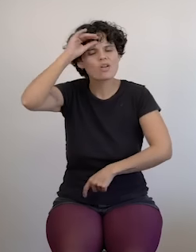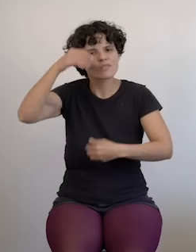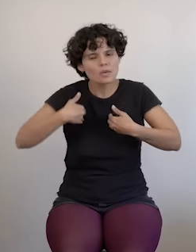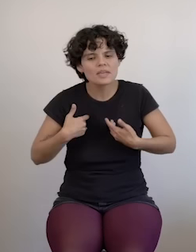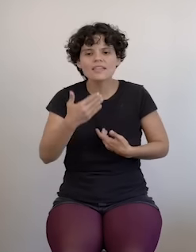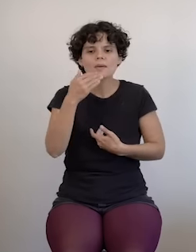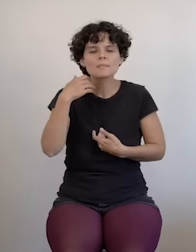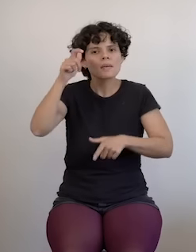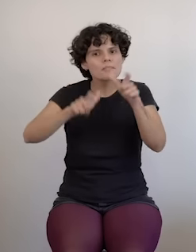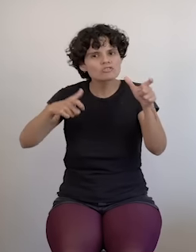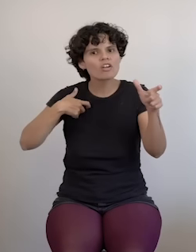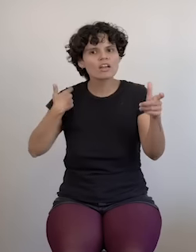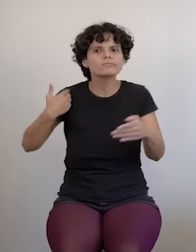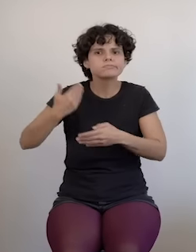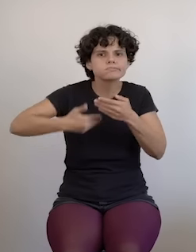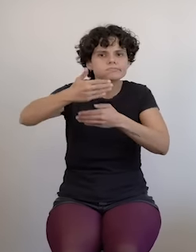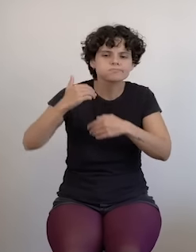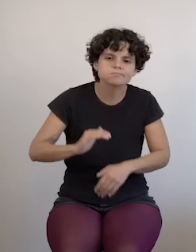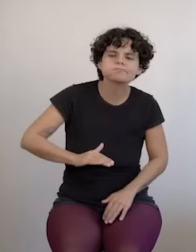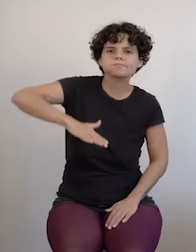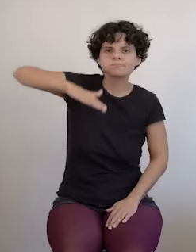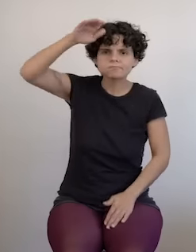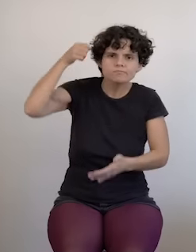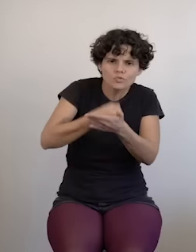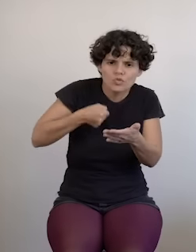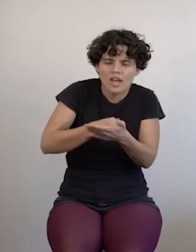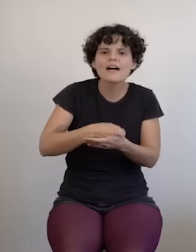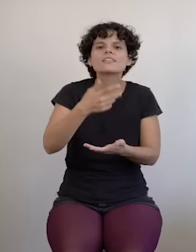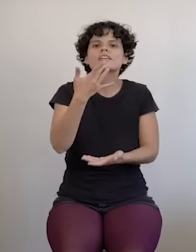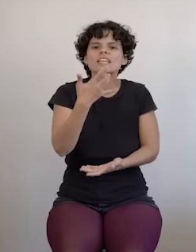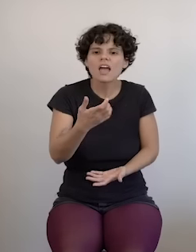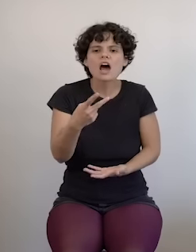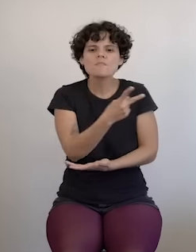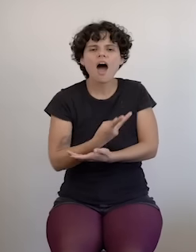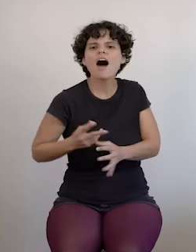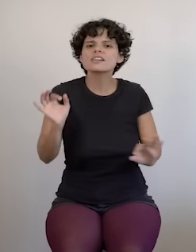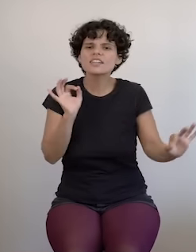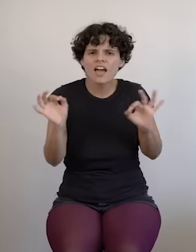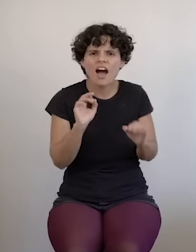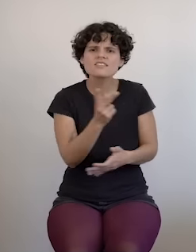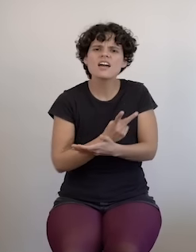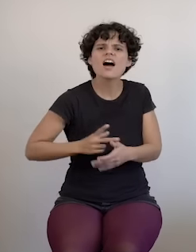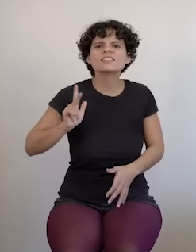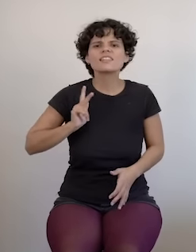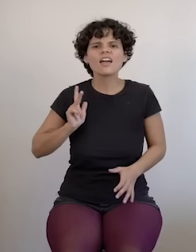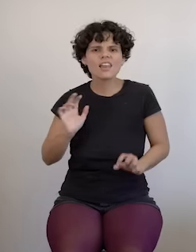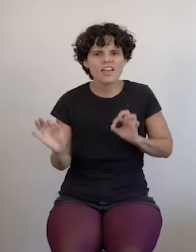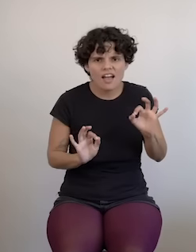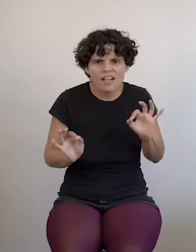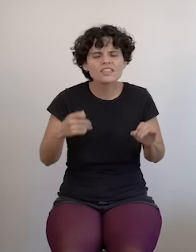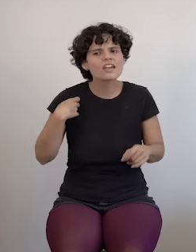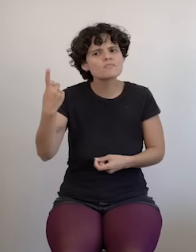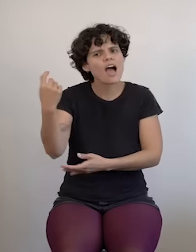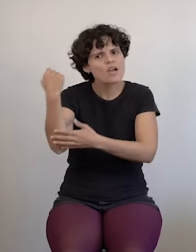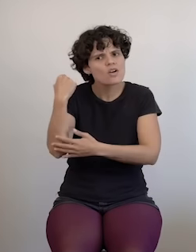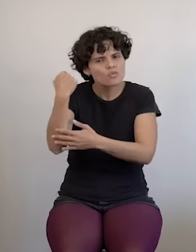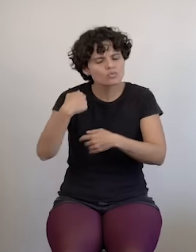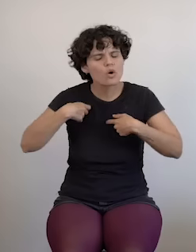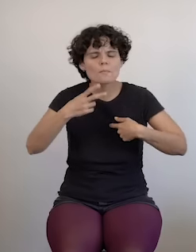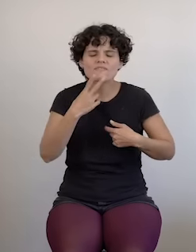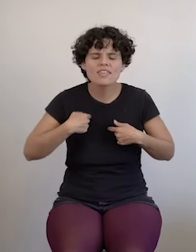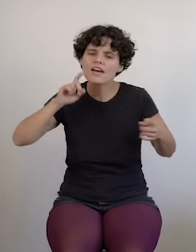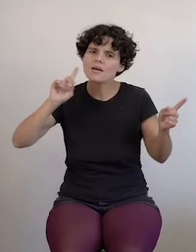me trajeron a este programa, que todos los días, arte elegante. Se lo agradezco, hermano, porque gracias a ellos yo hoy día